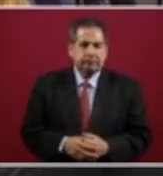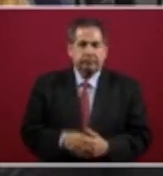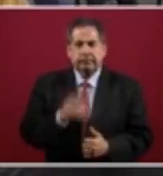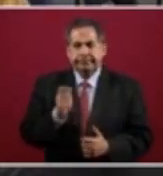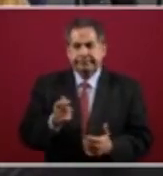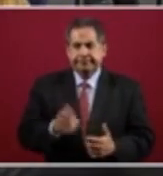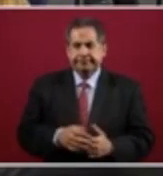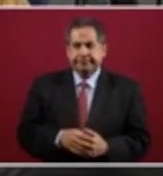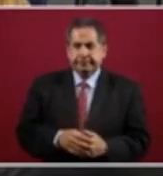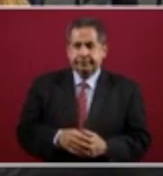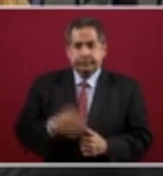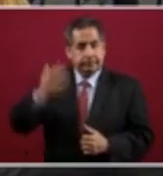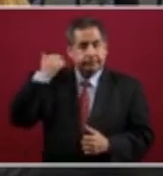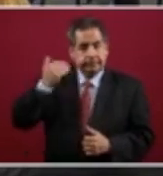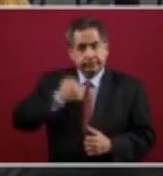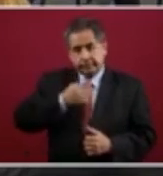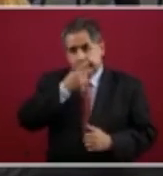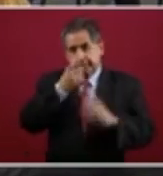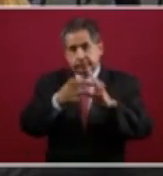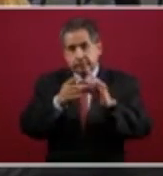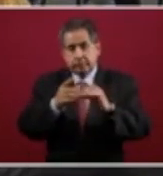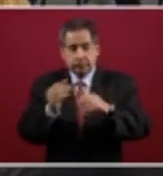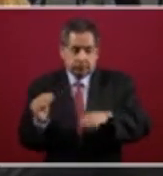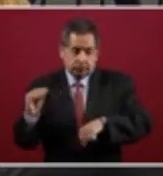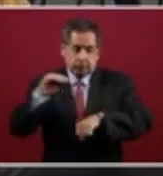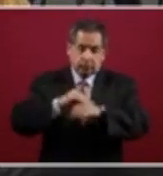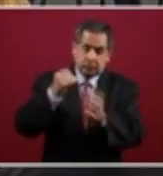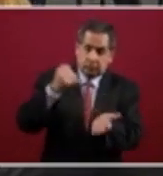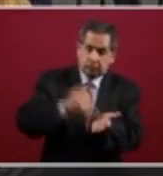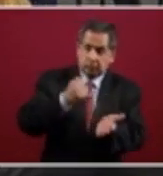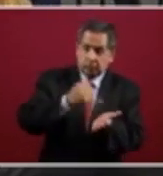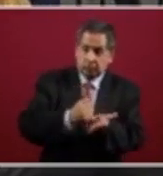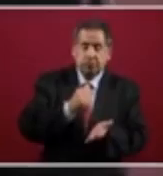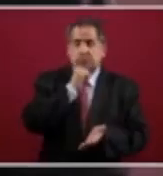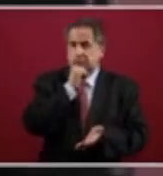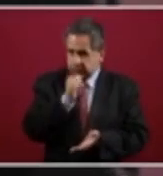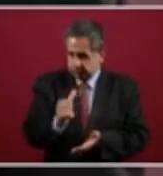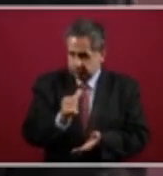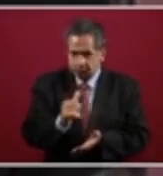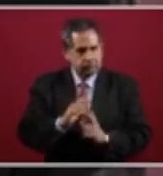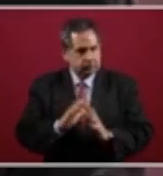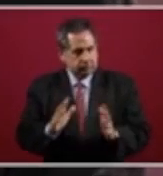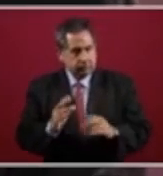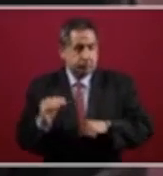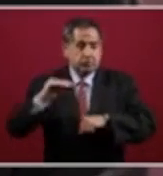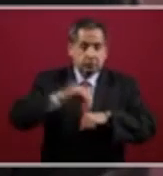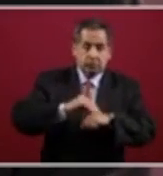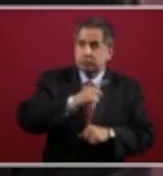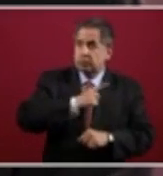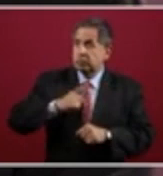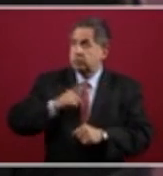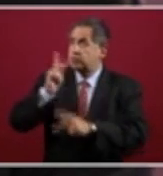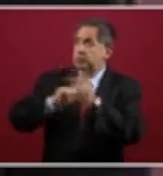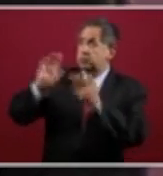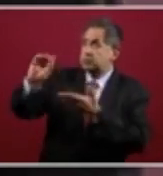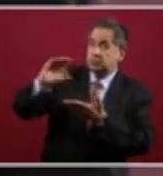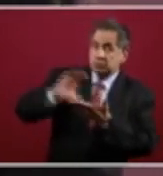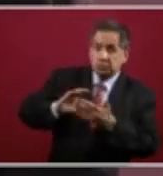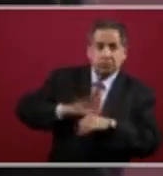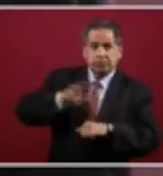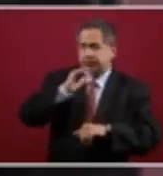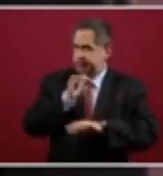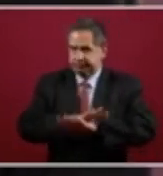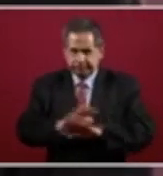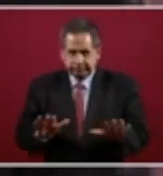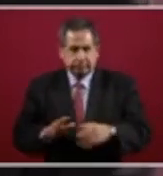Entonces, dijimos, no aumentan los impuestos, no va a aumentar la deuda, no van a